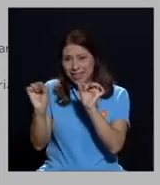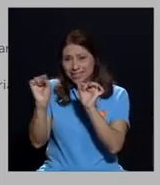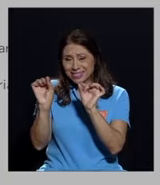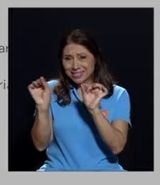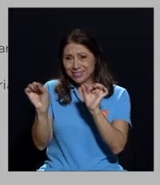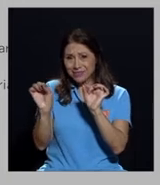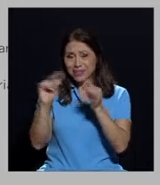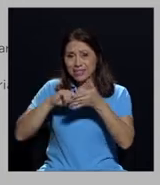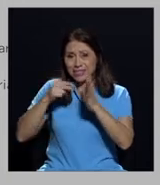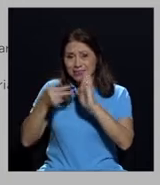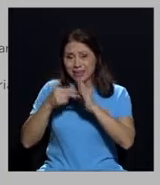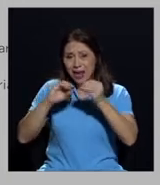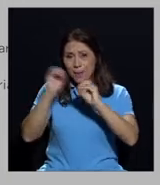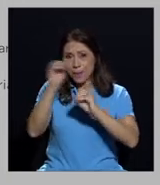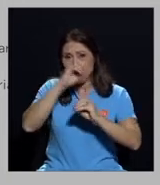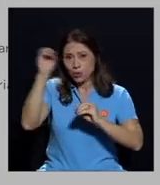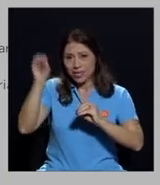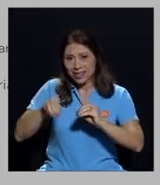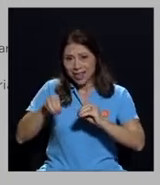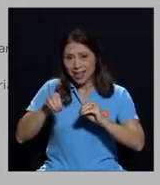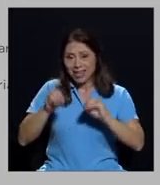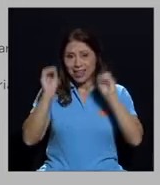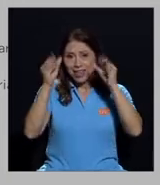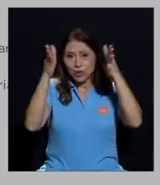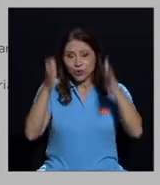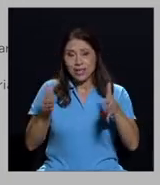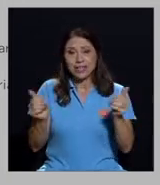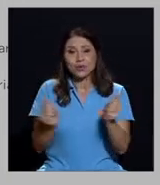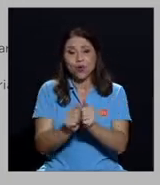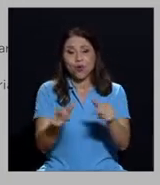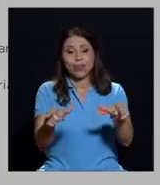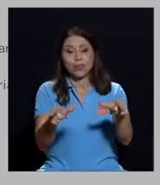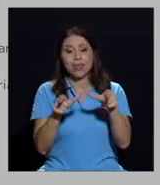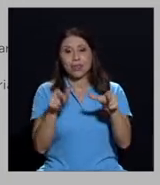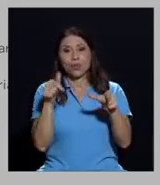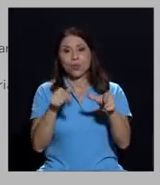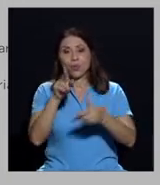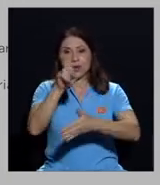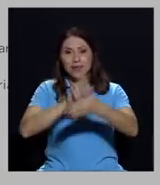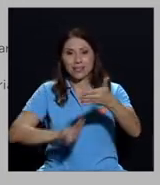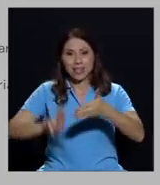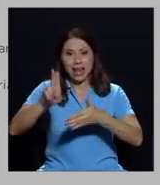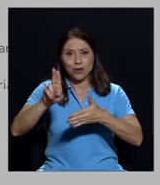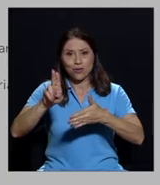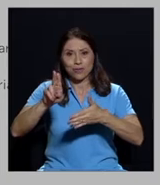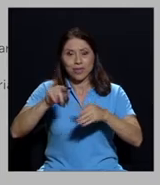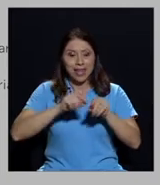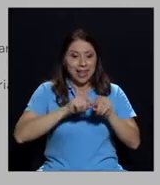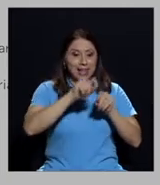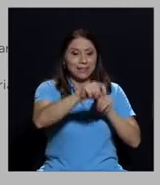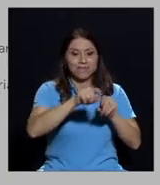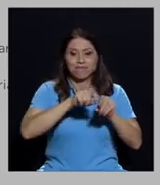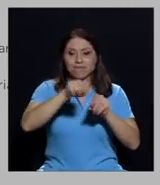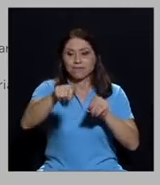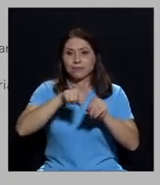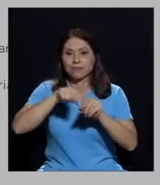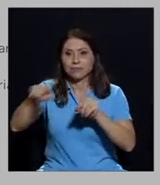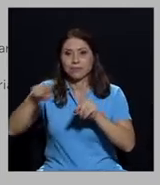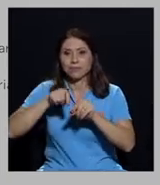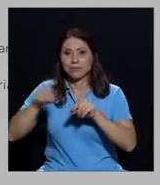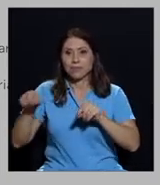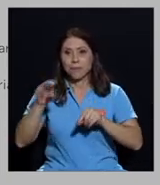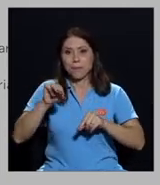porcentaje de docentes que tiene el título universitaria en cada una de regiones en que el ministerio educación pública